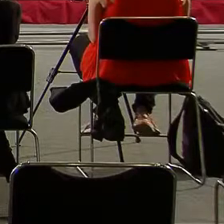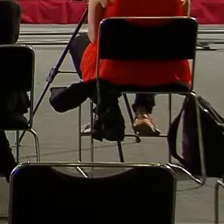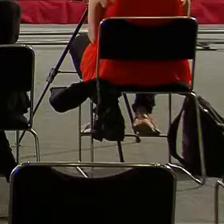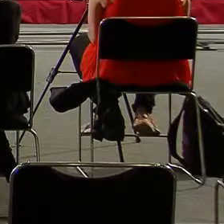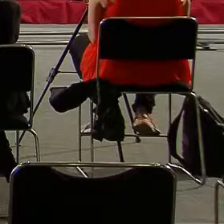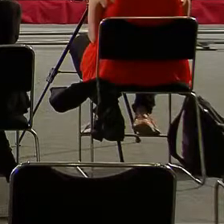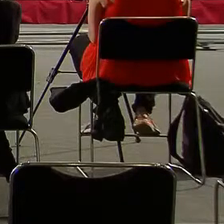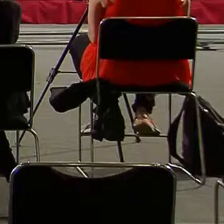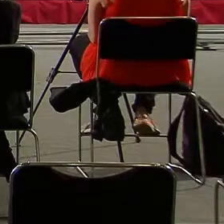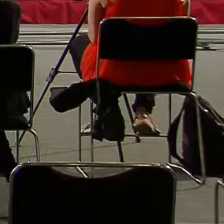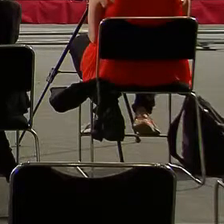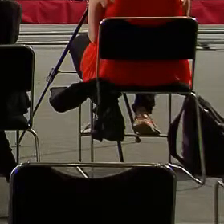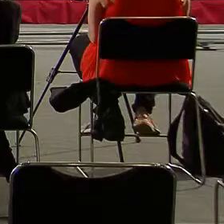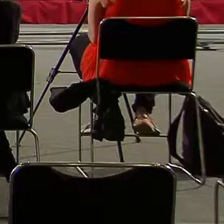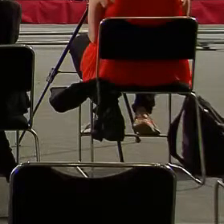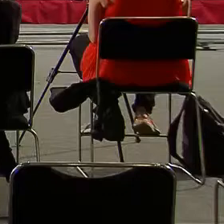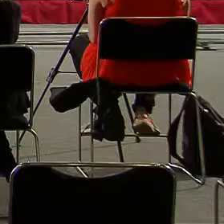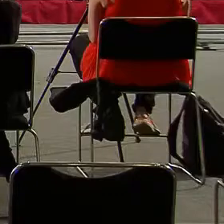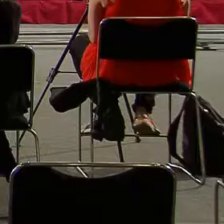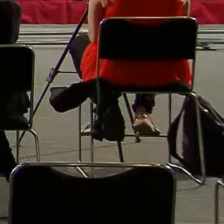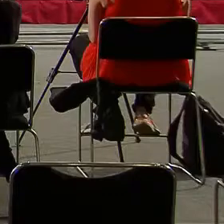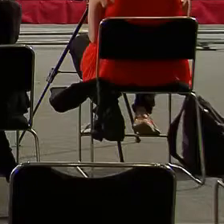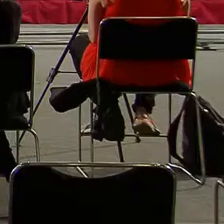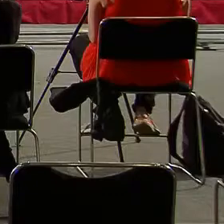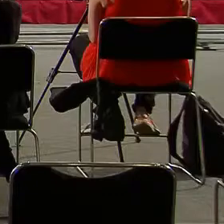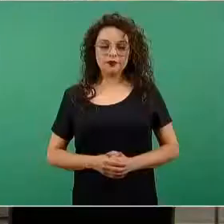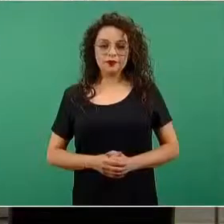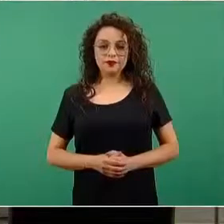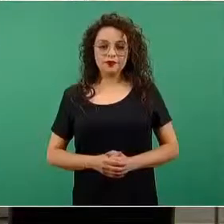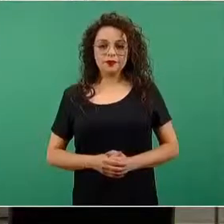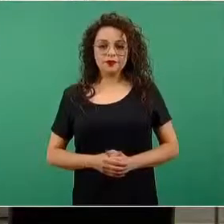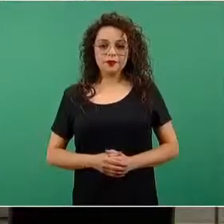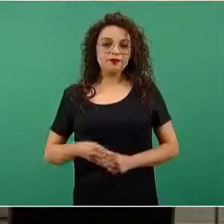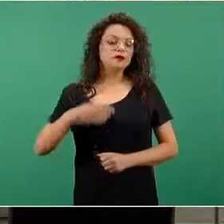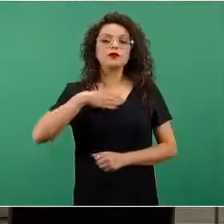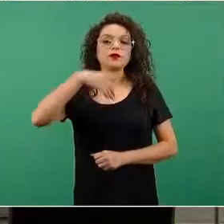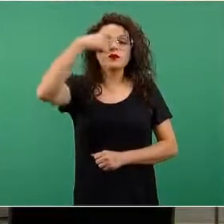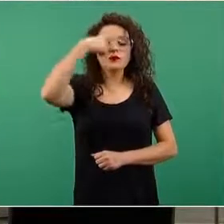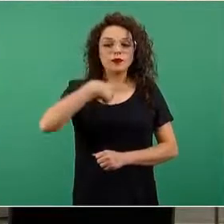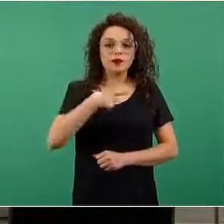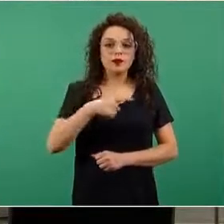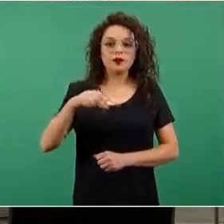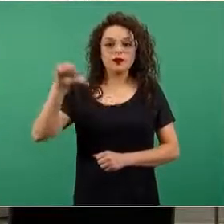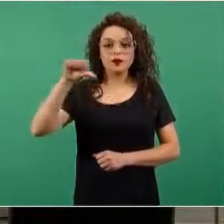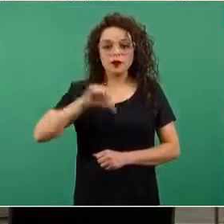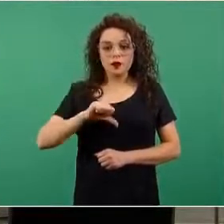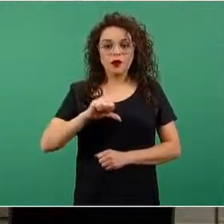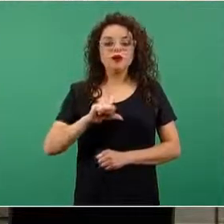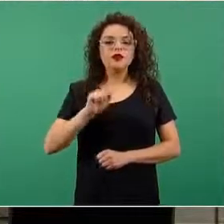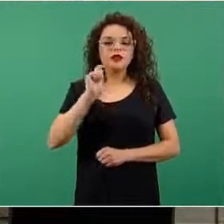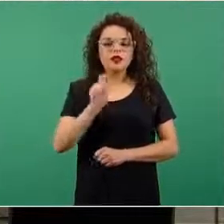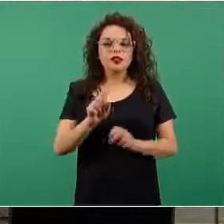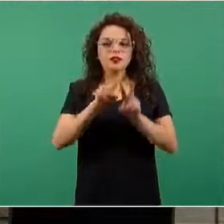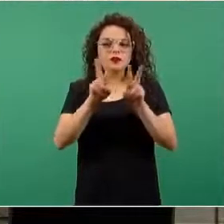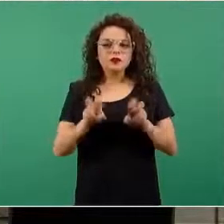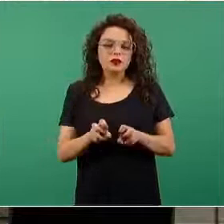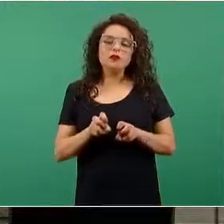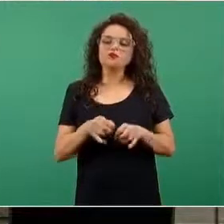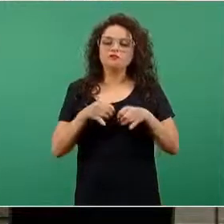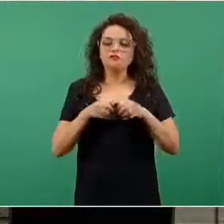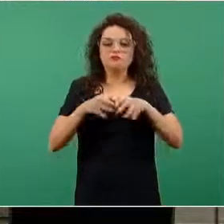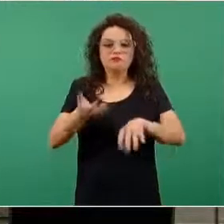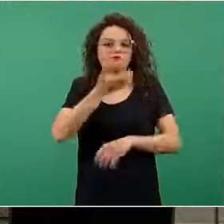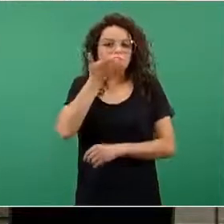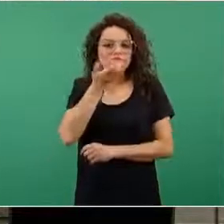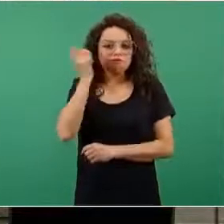México. Como todos los días vamos a tocar los puntos técnicos e informativos que